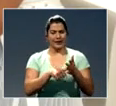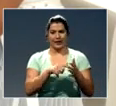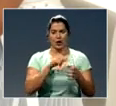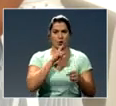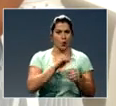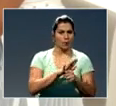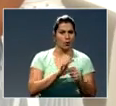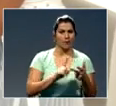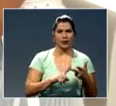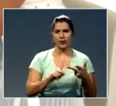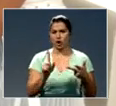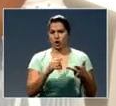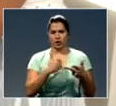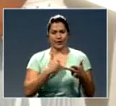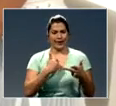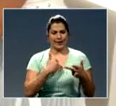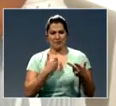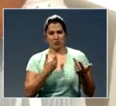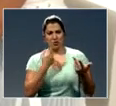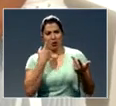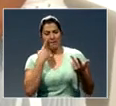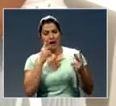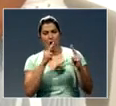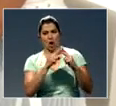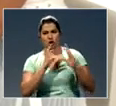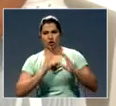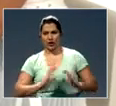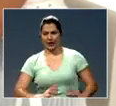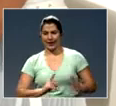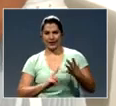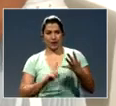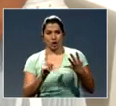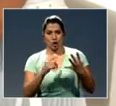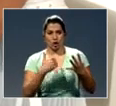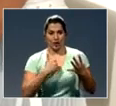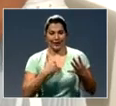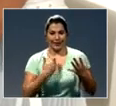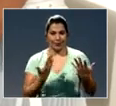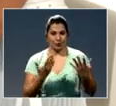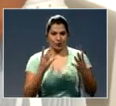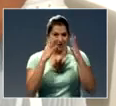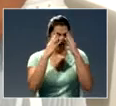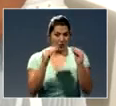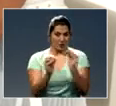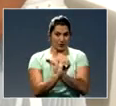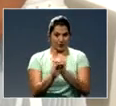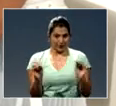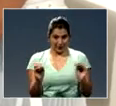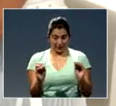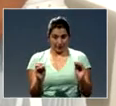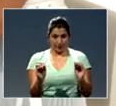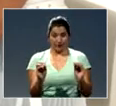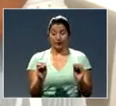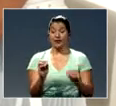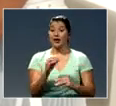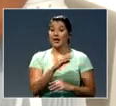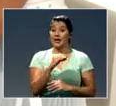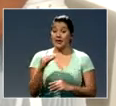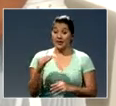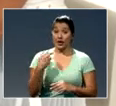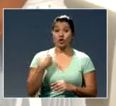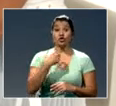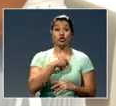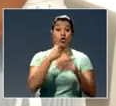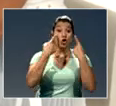cliente, no tenemos relación de la legitimidad de los fondos, no tenemos absolutamente nada. De hecho,